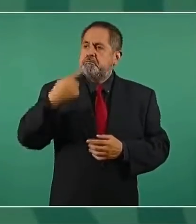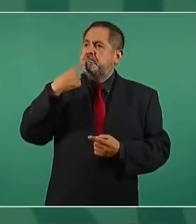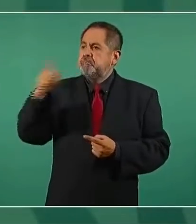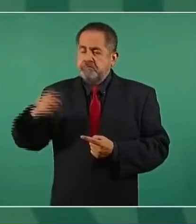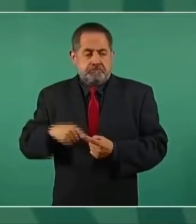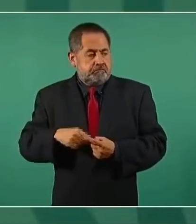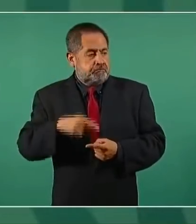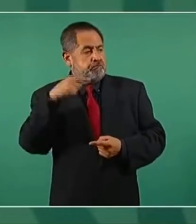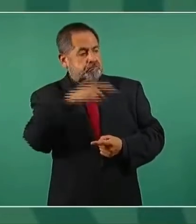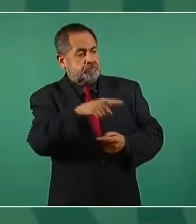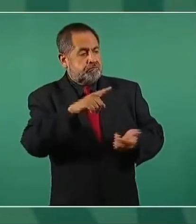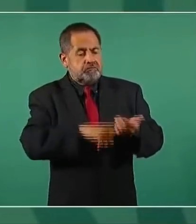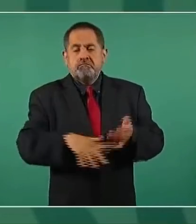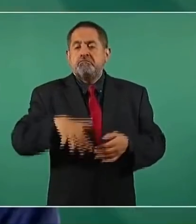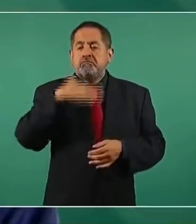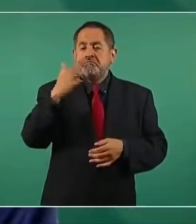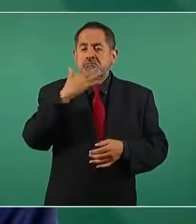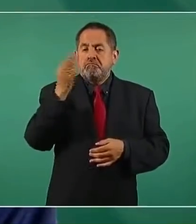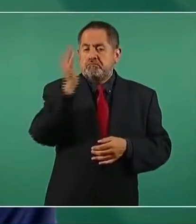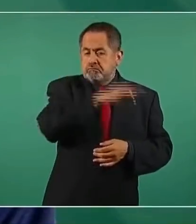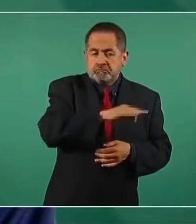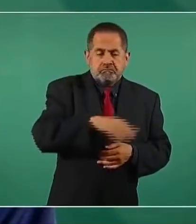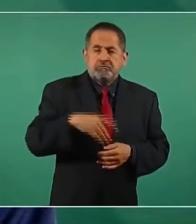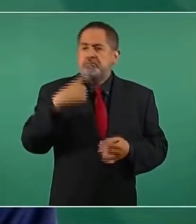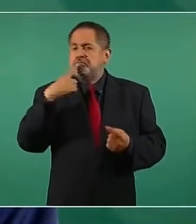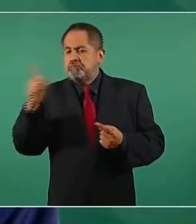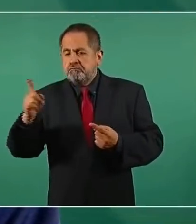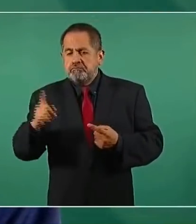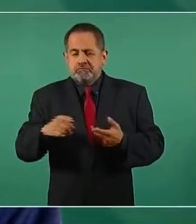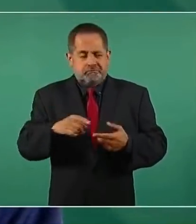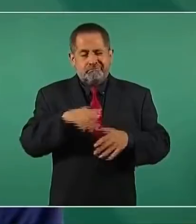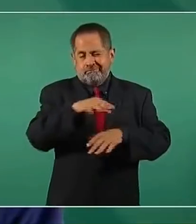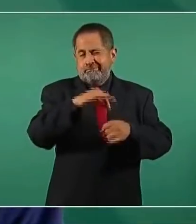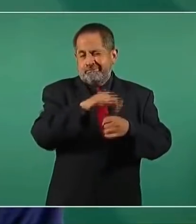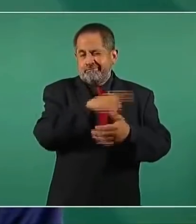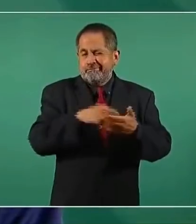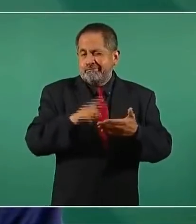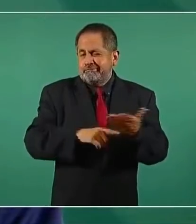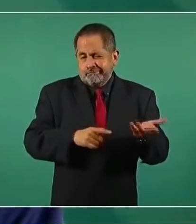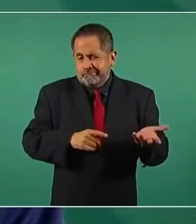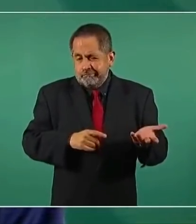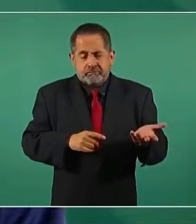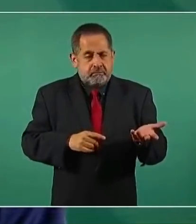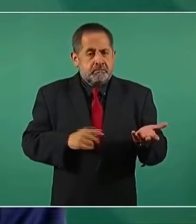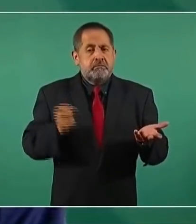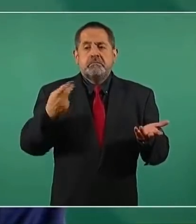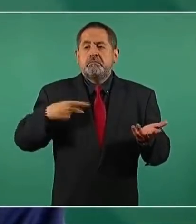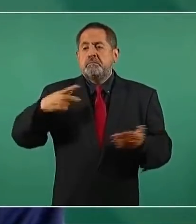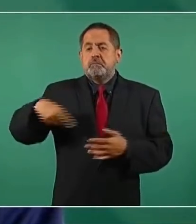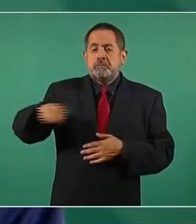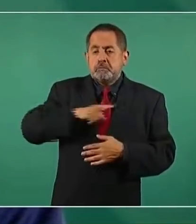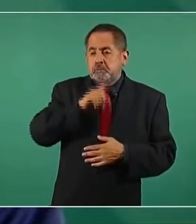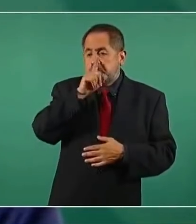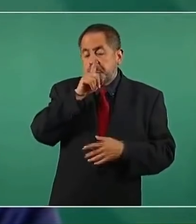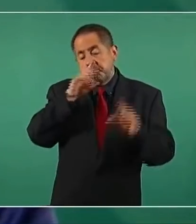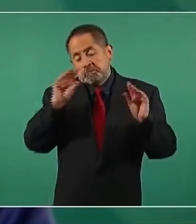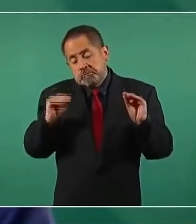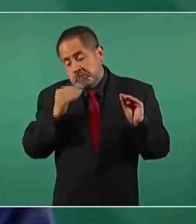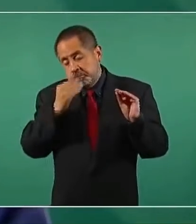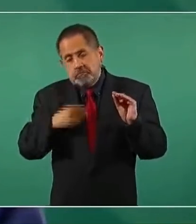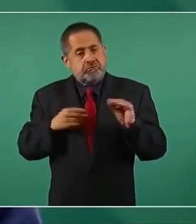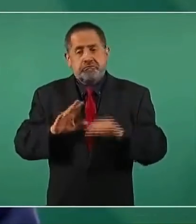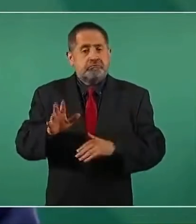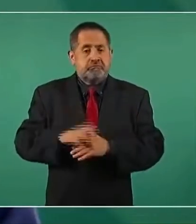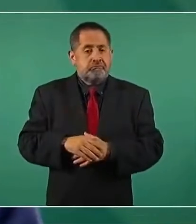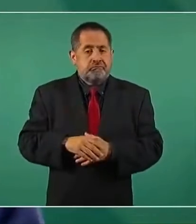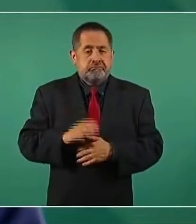sobre fraudes electorales, la gente no se queda callada, ya